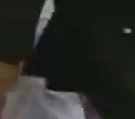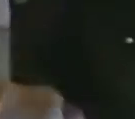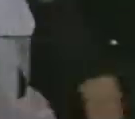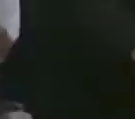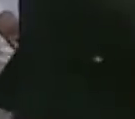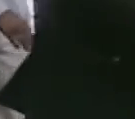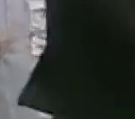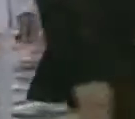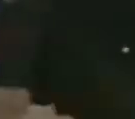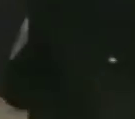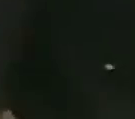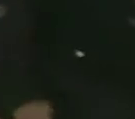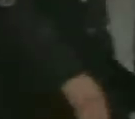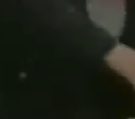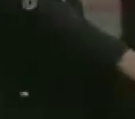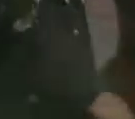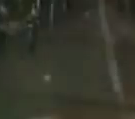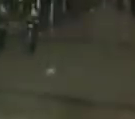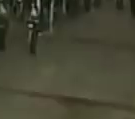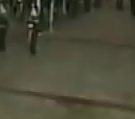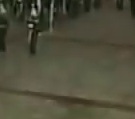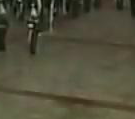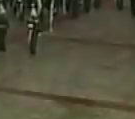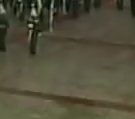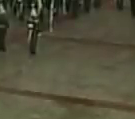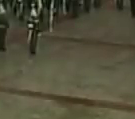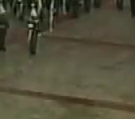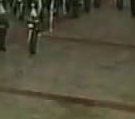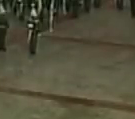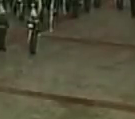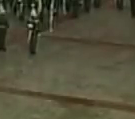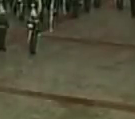desde el patio de honor de la Academia del Ministerio del Poder Popular para la Defensa. Adelante, estudios.